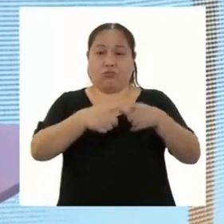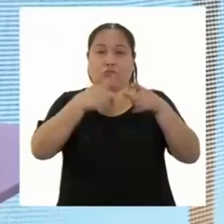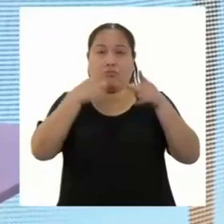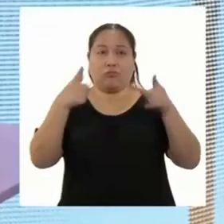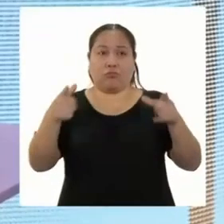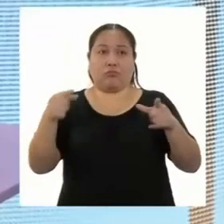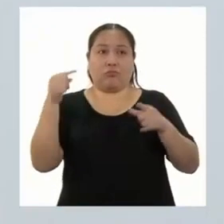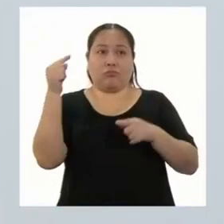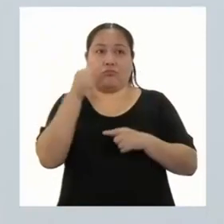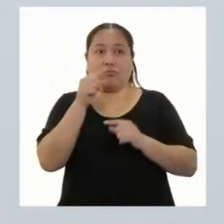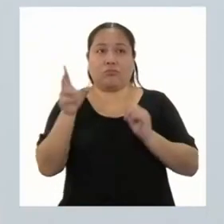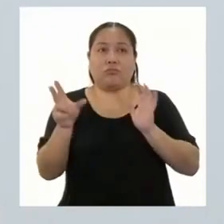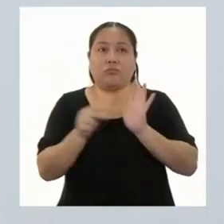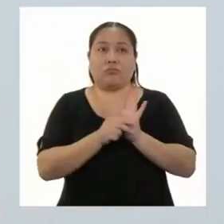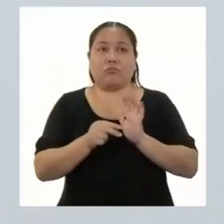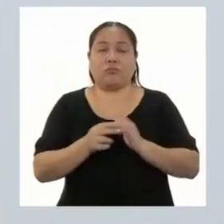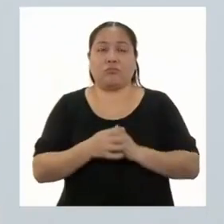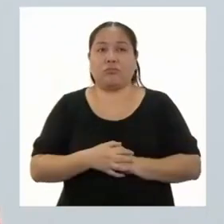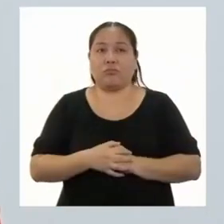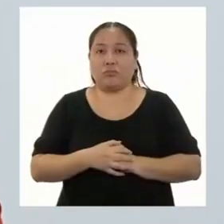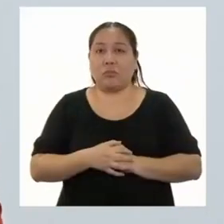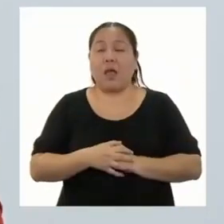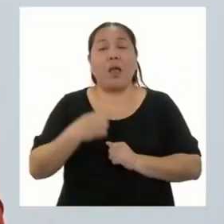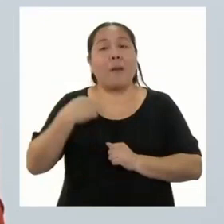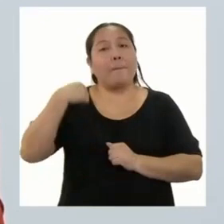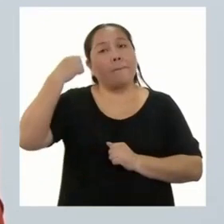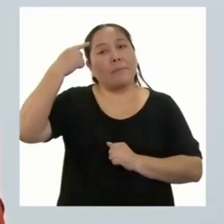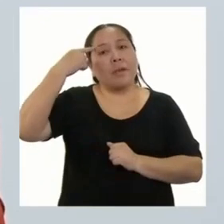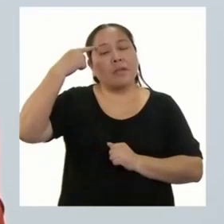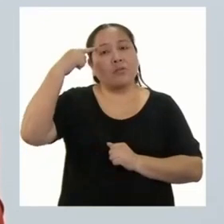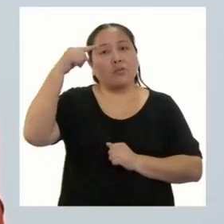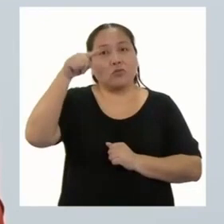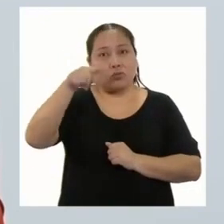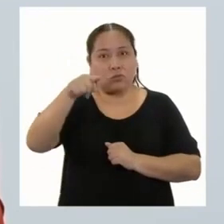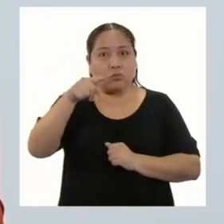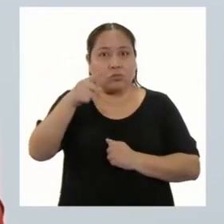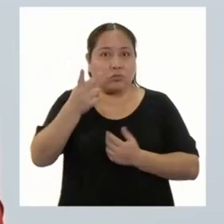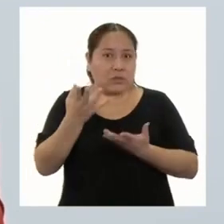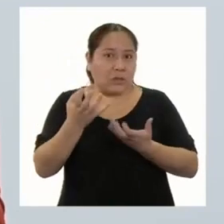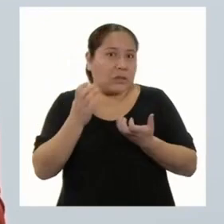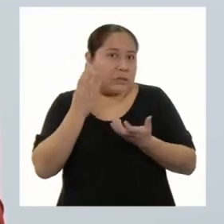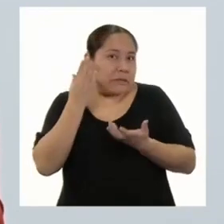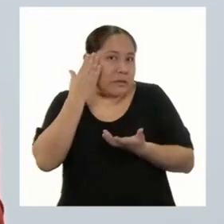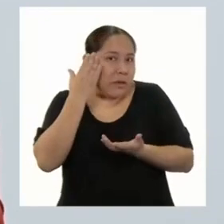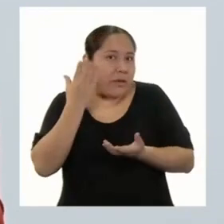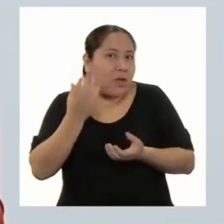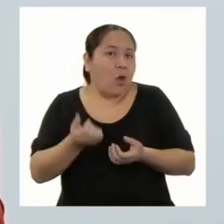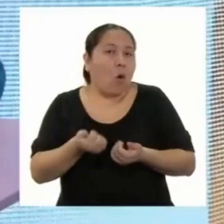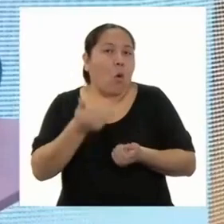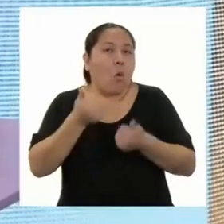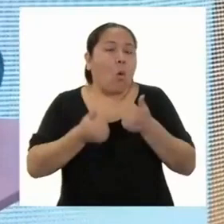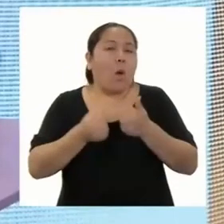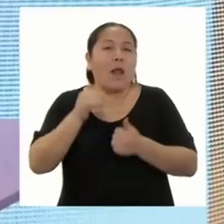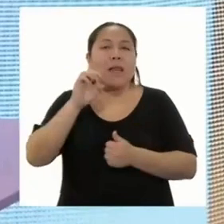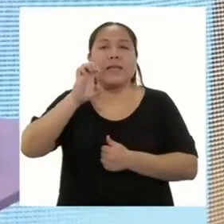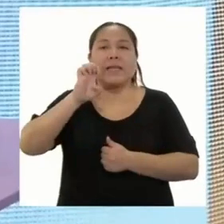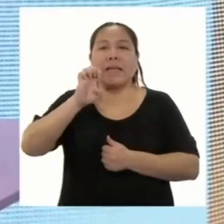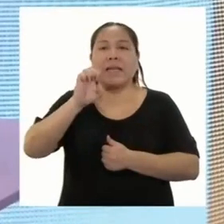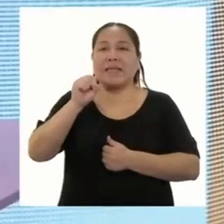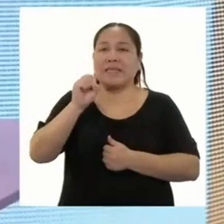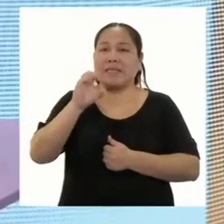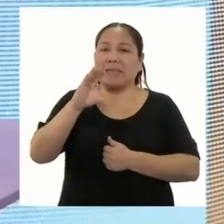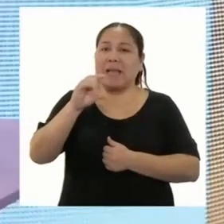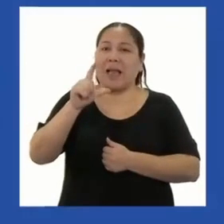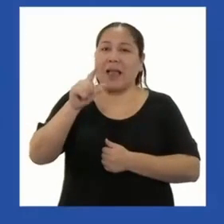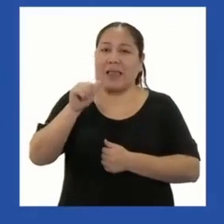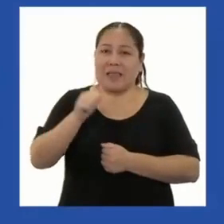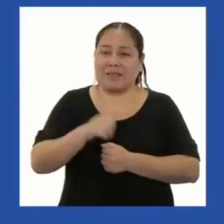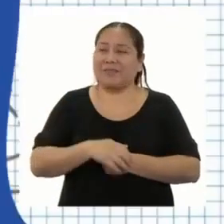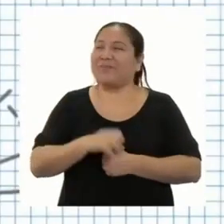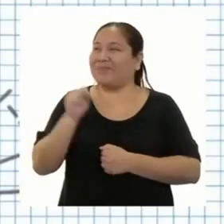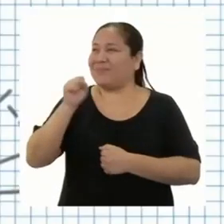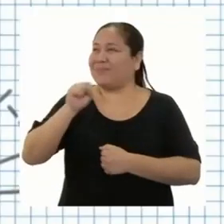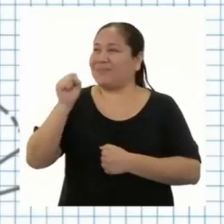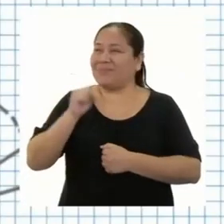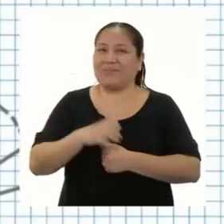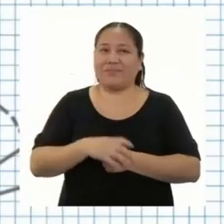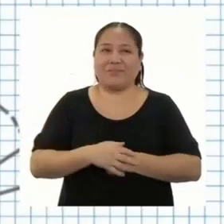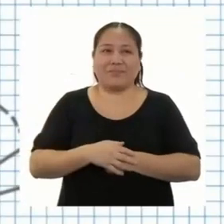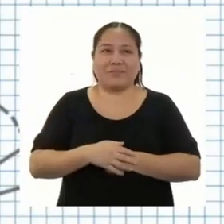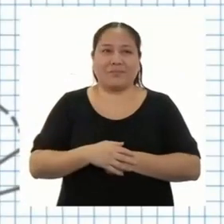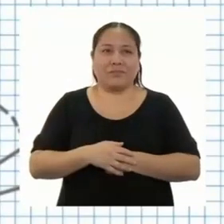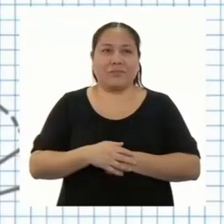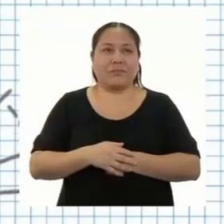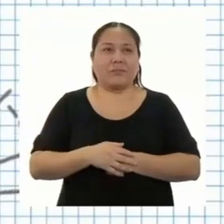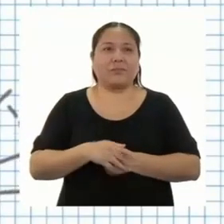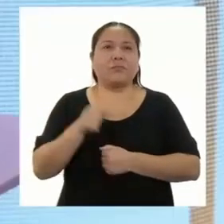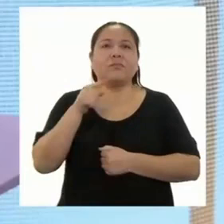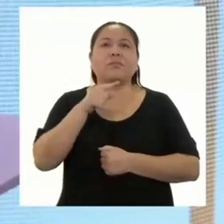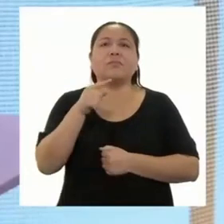esta. Y me imagino que a ti te gustaría saber cuál es la escala. Así es, profesora Gisela. ¿Qué unidades